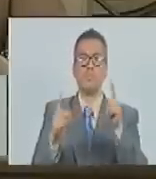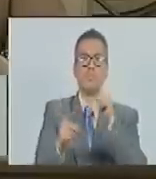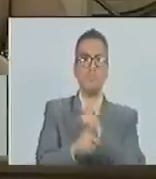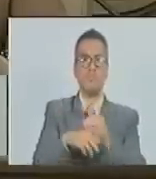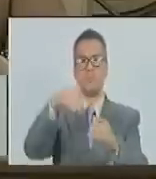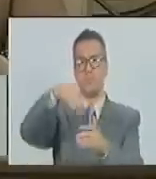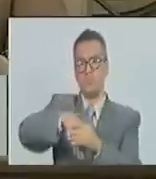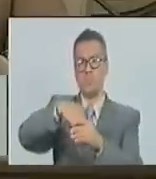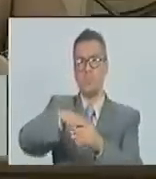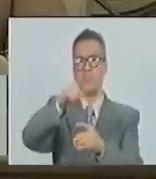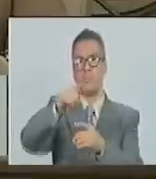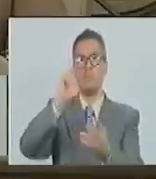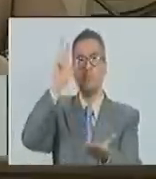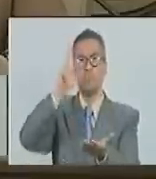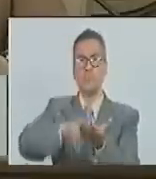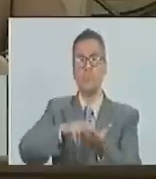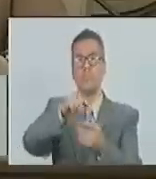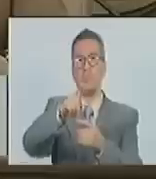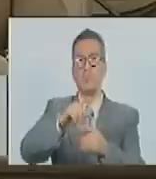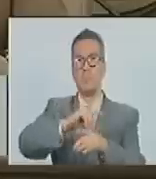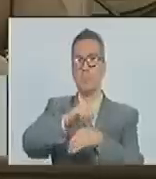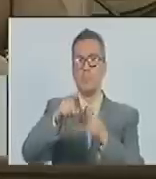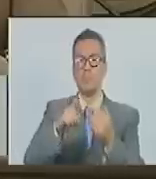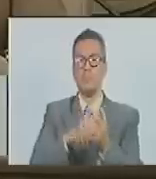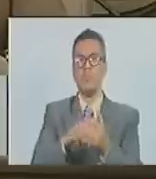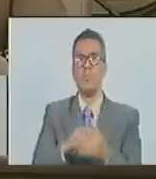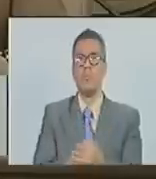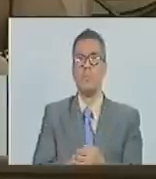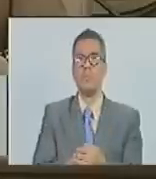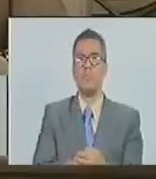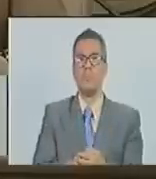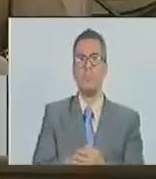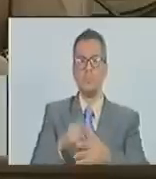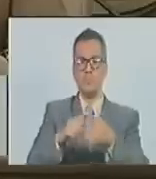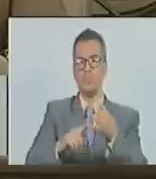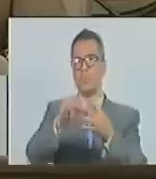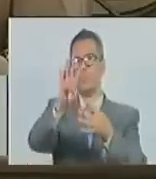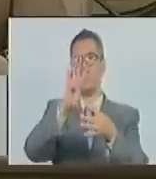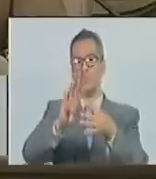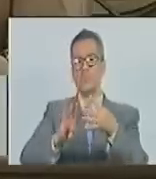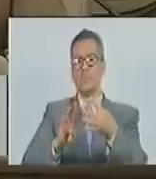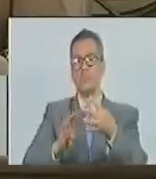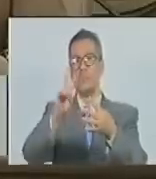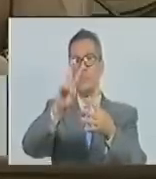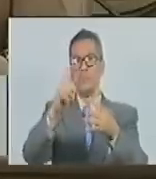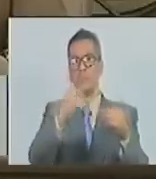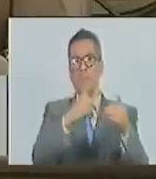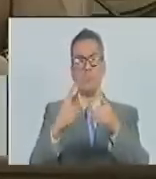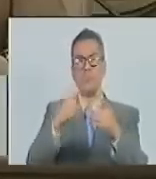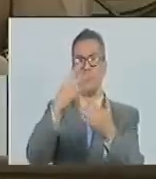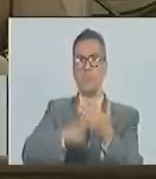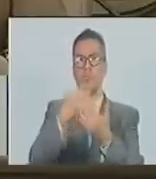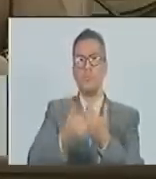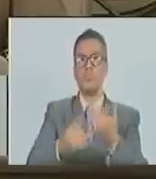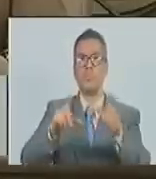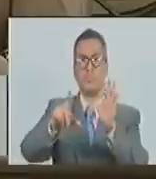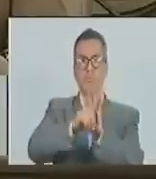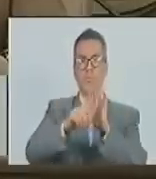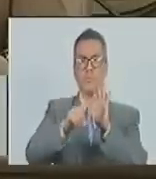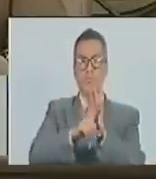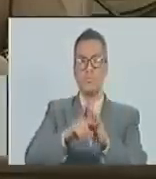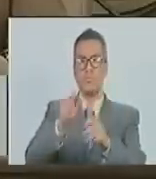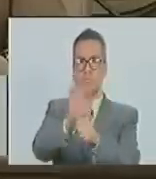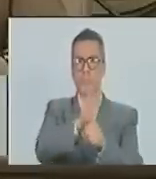sometió a votación resultando aprobado por unanimidad. Cuarto. Segunda discusión del proyecto de ley orgánica para